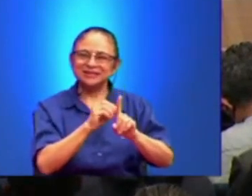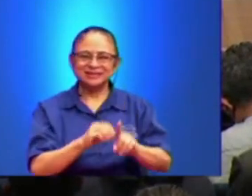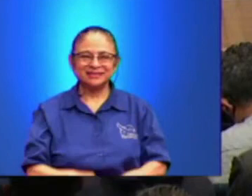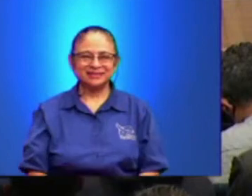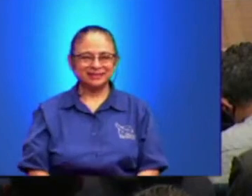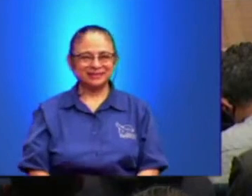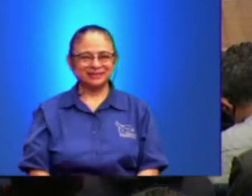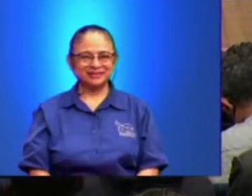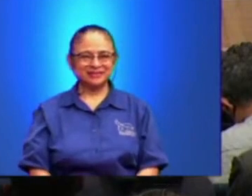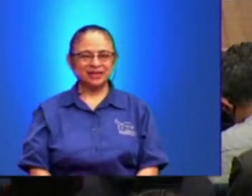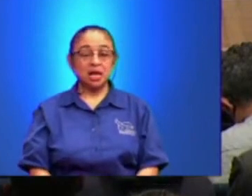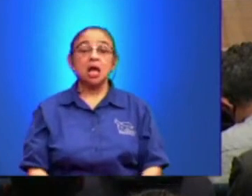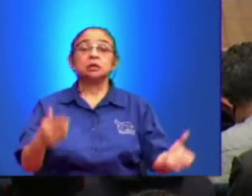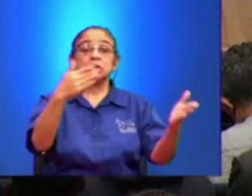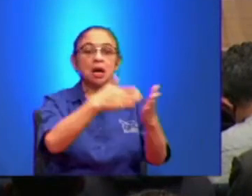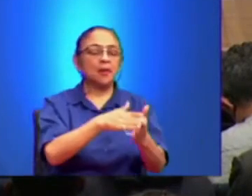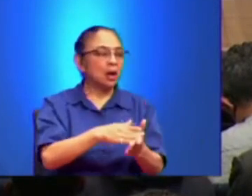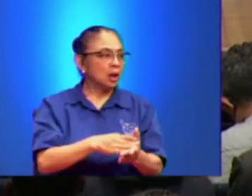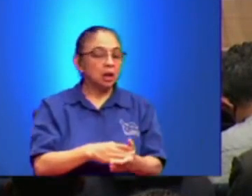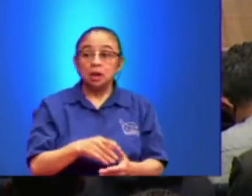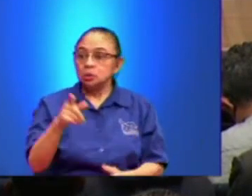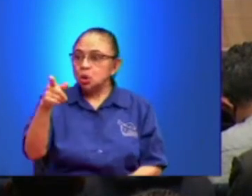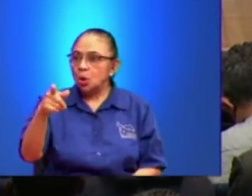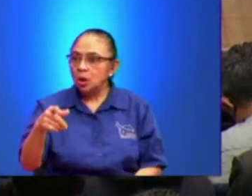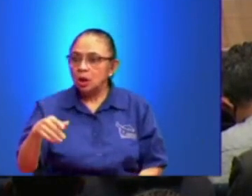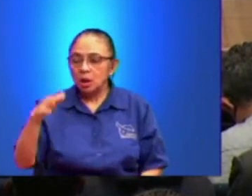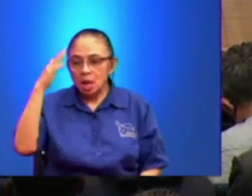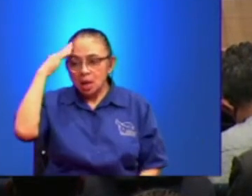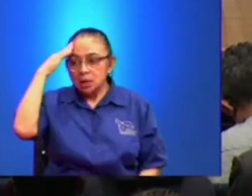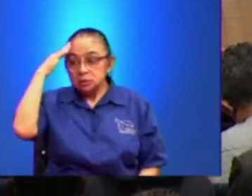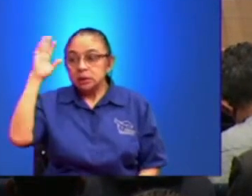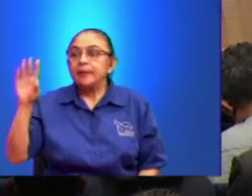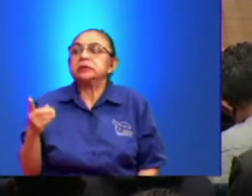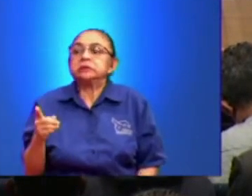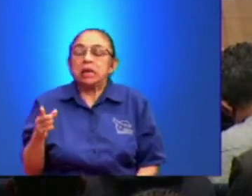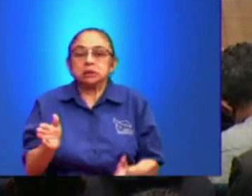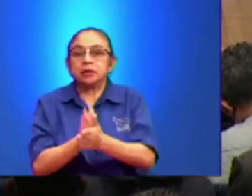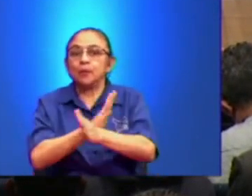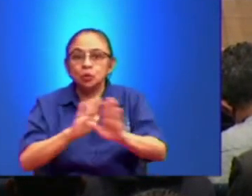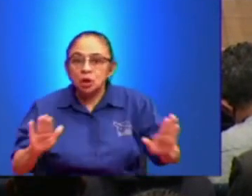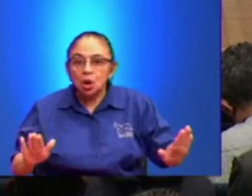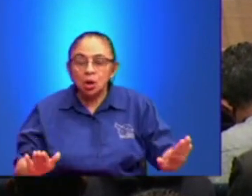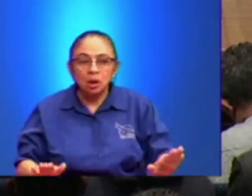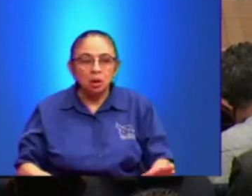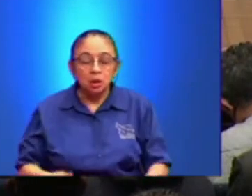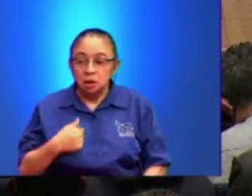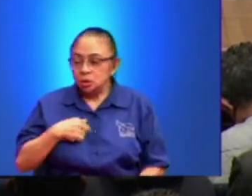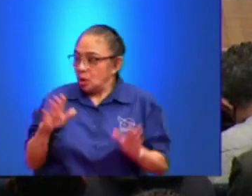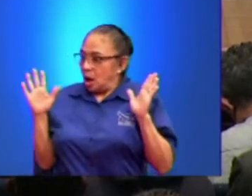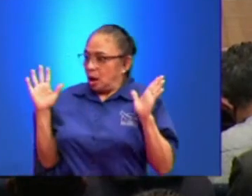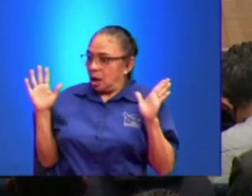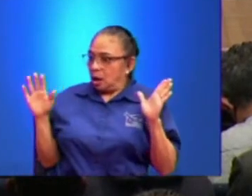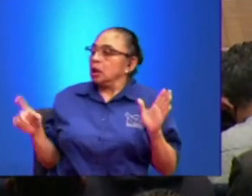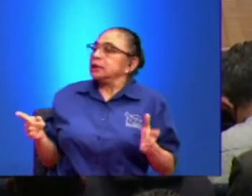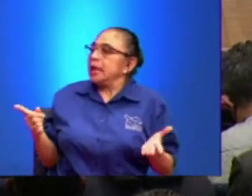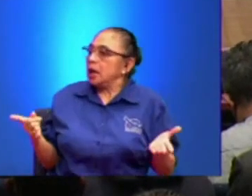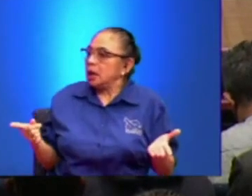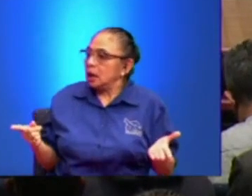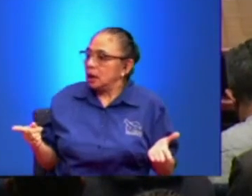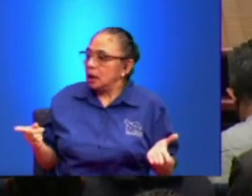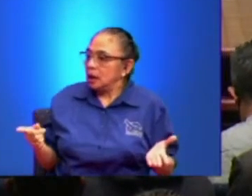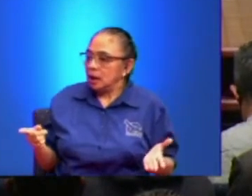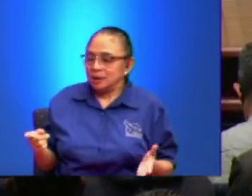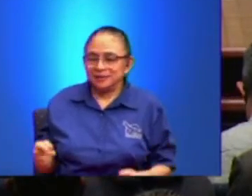y llegan bus sabéis que se murió que se murió y lucha asustaba que el